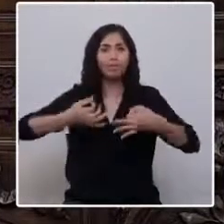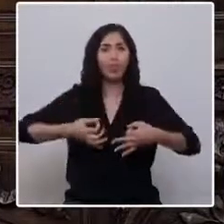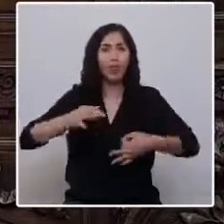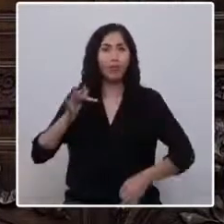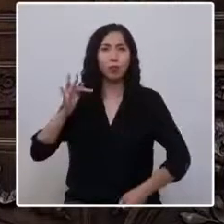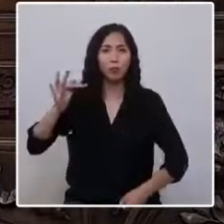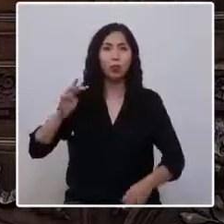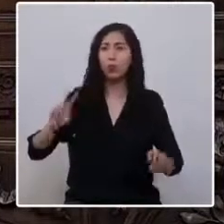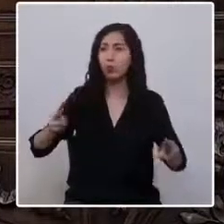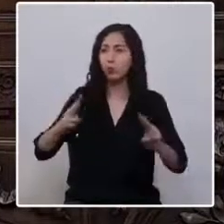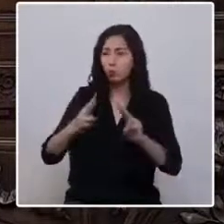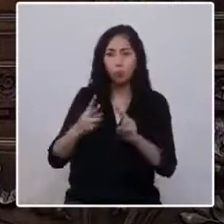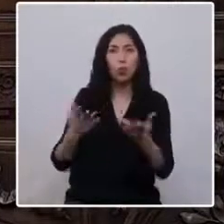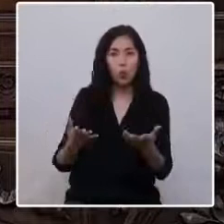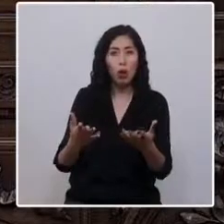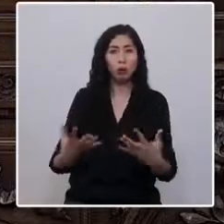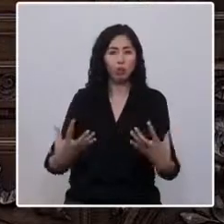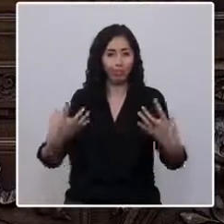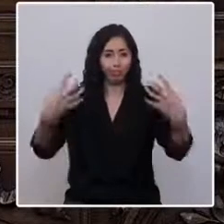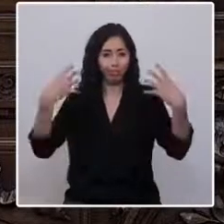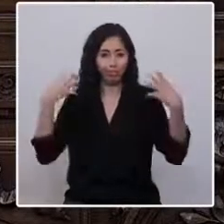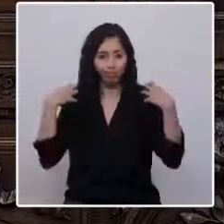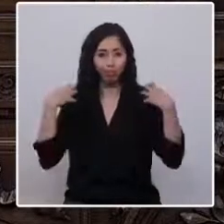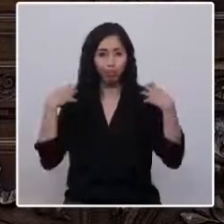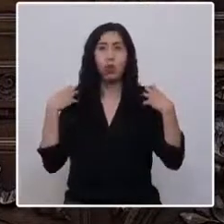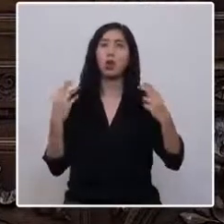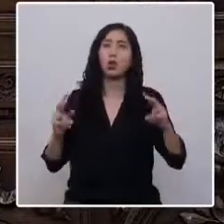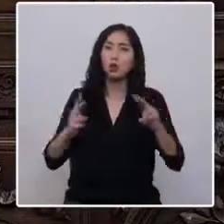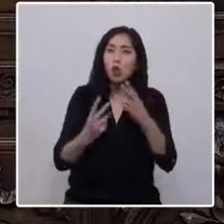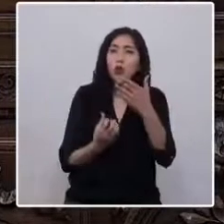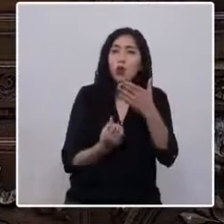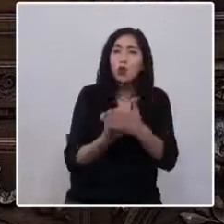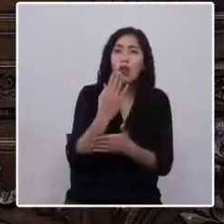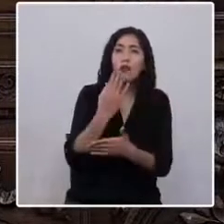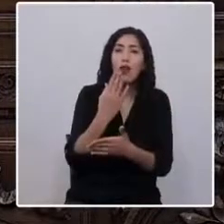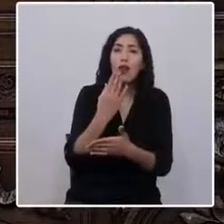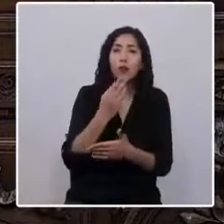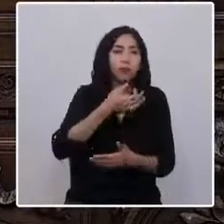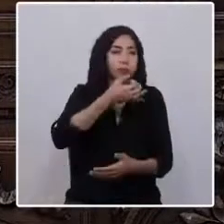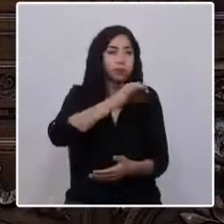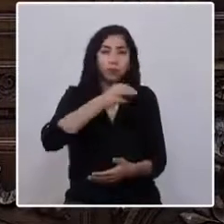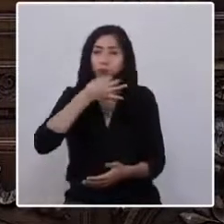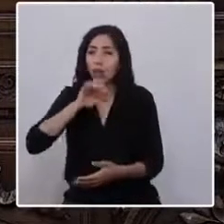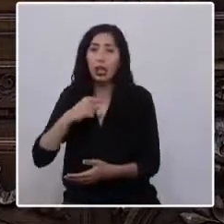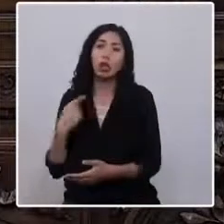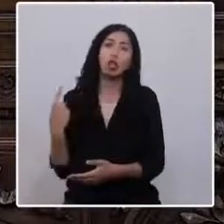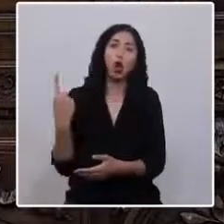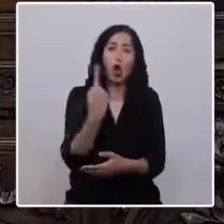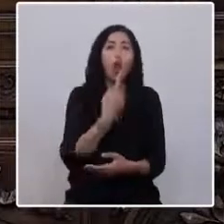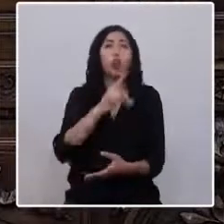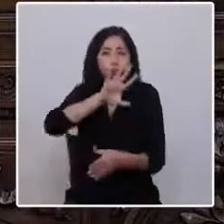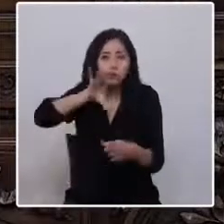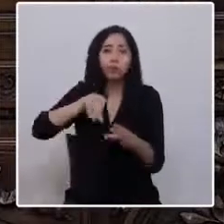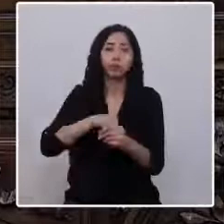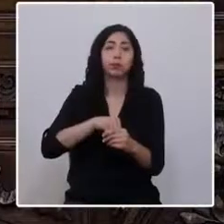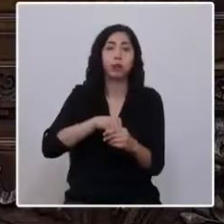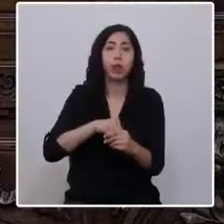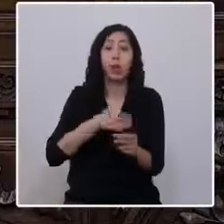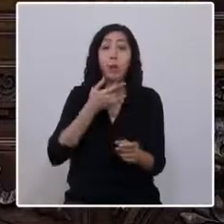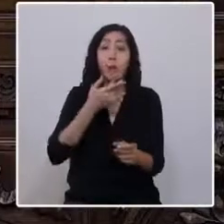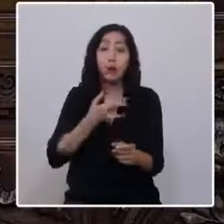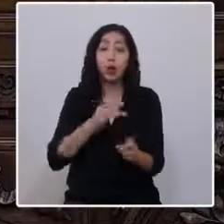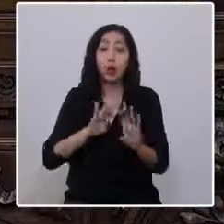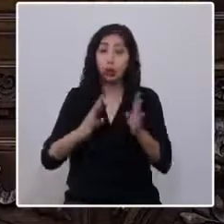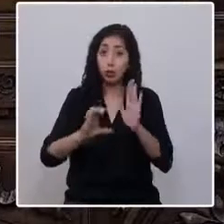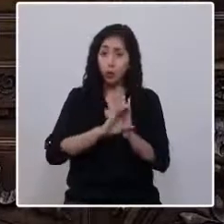andar, con el deber ineludible de construir un nuevo relato en donde estemos todes. Porque la constituyente es